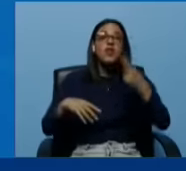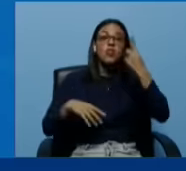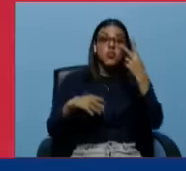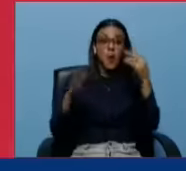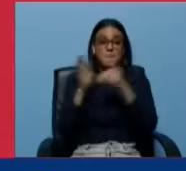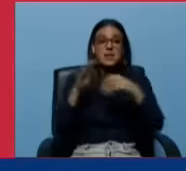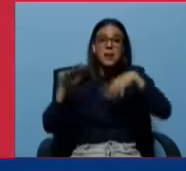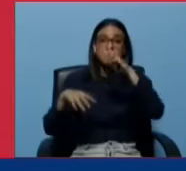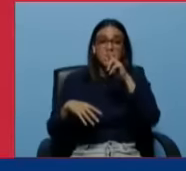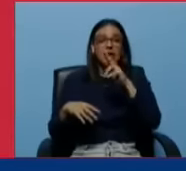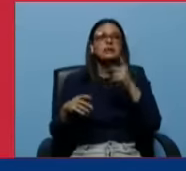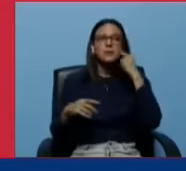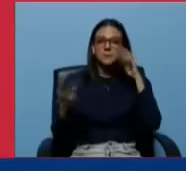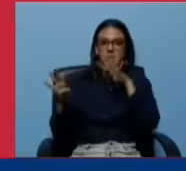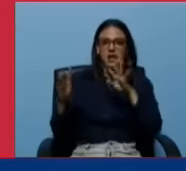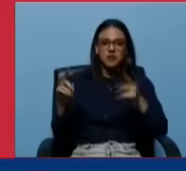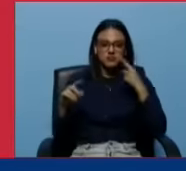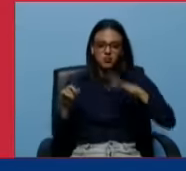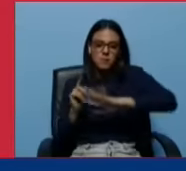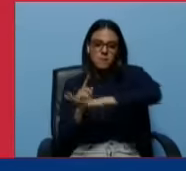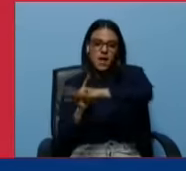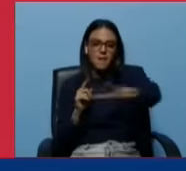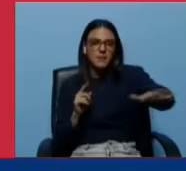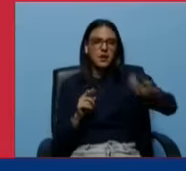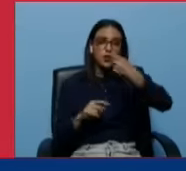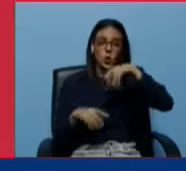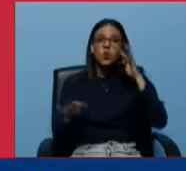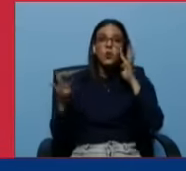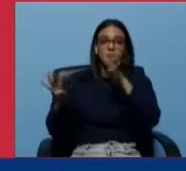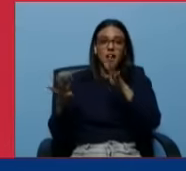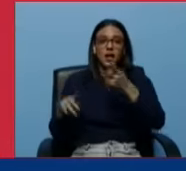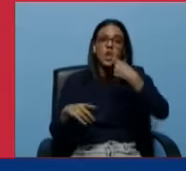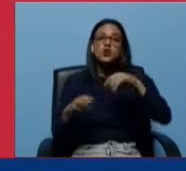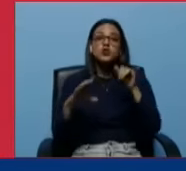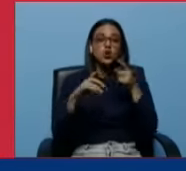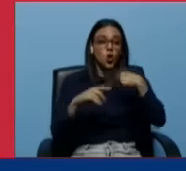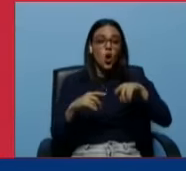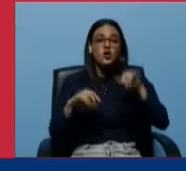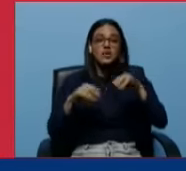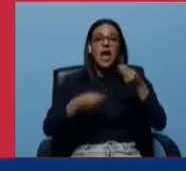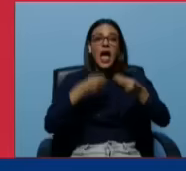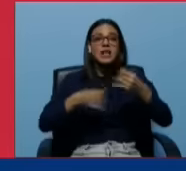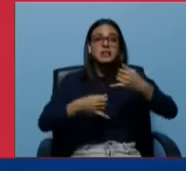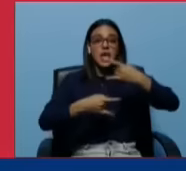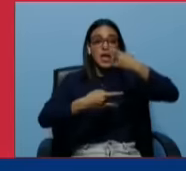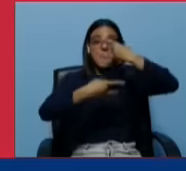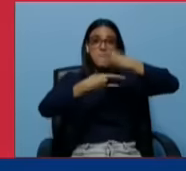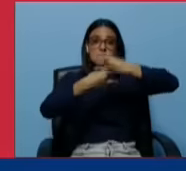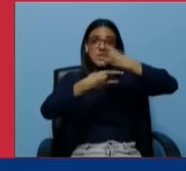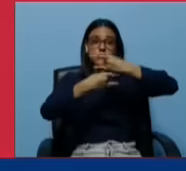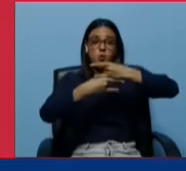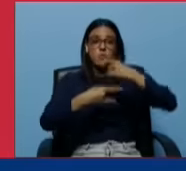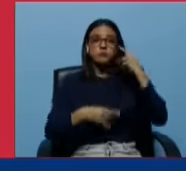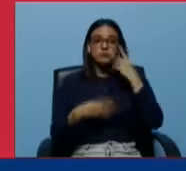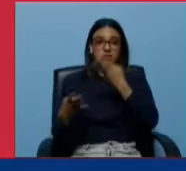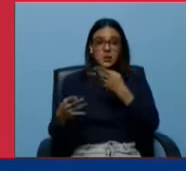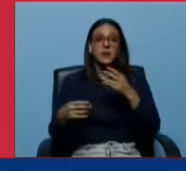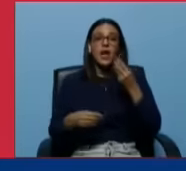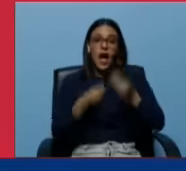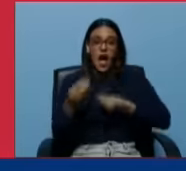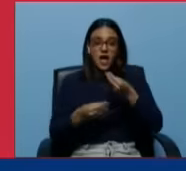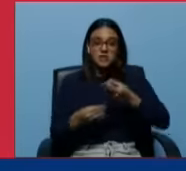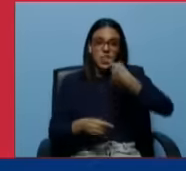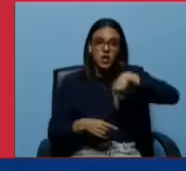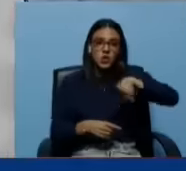2019-2020. Aquí está, mira, no sé si se llega a ver, estamos transmitiendo en vivo directo por Telesur a América Latina, el Caribe y